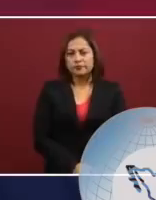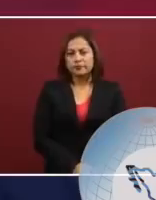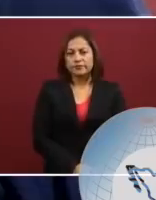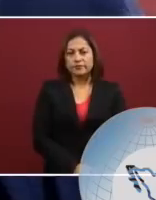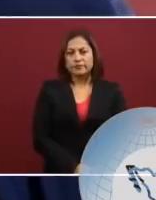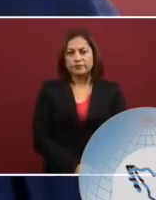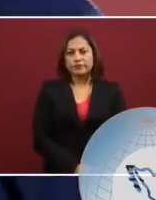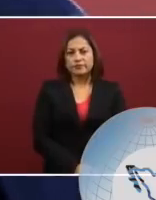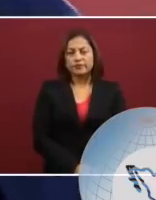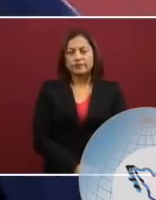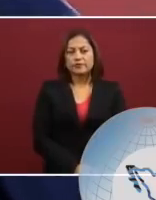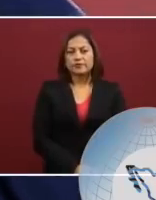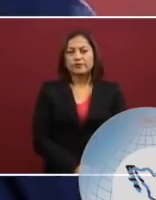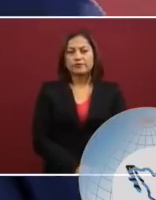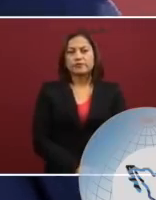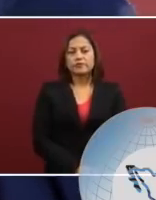porque ya sí,